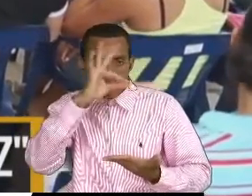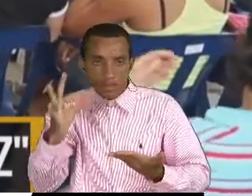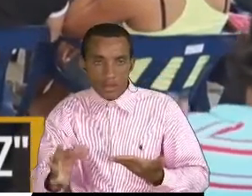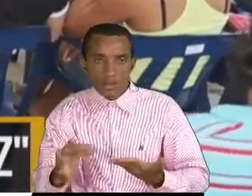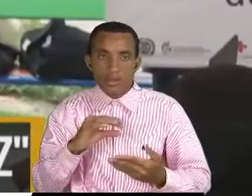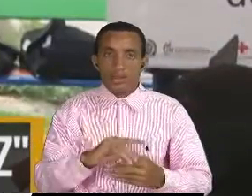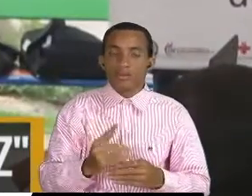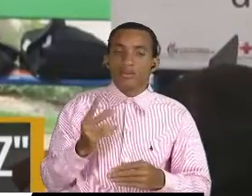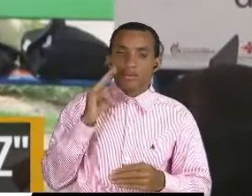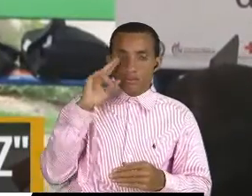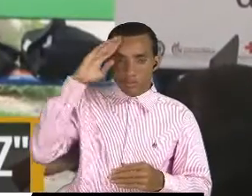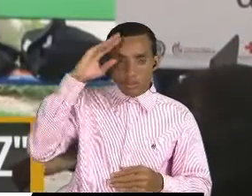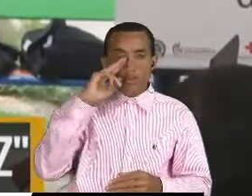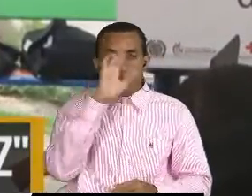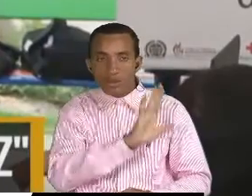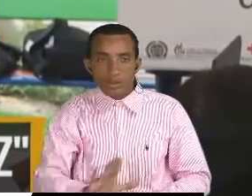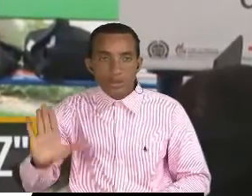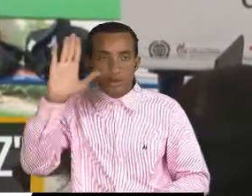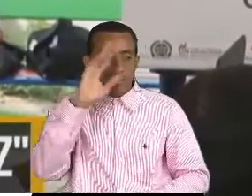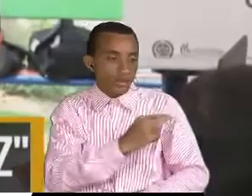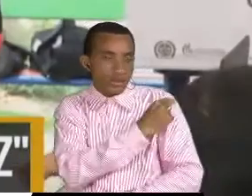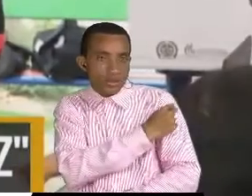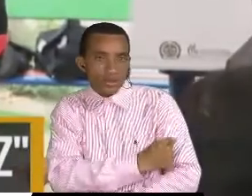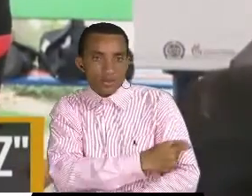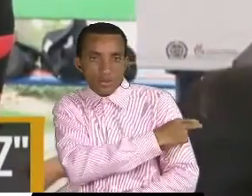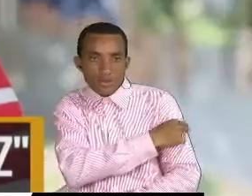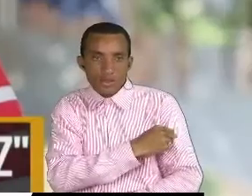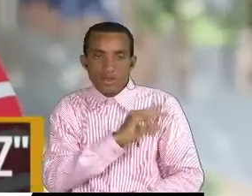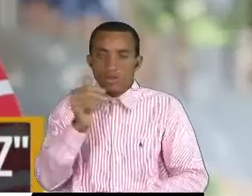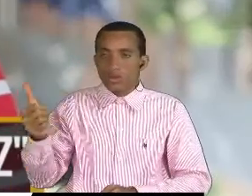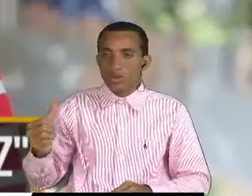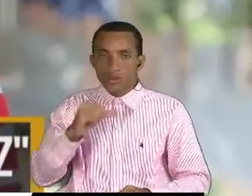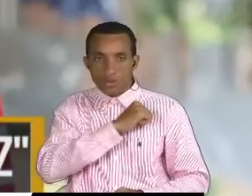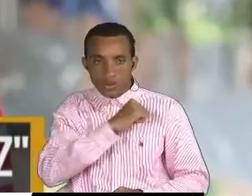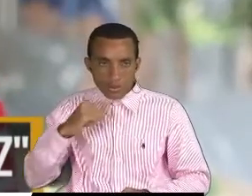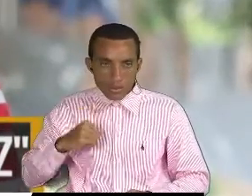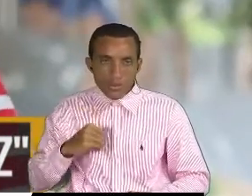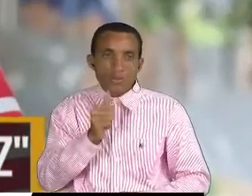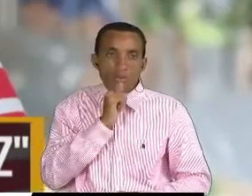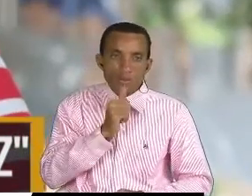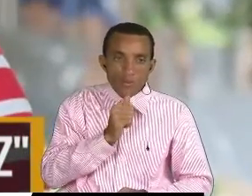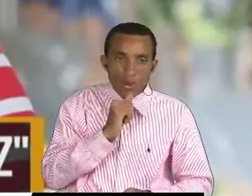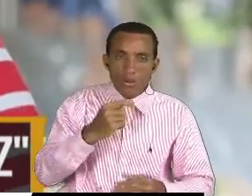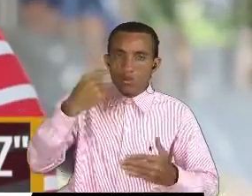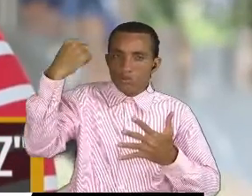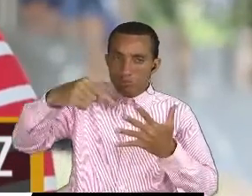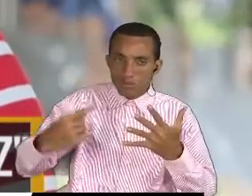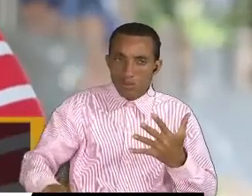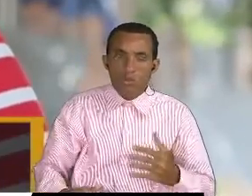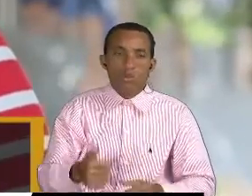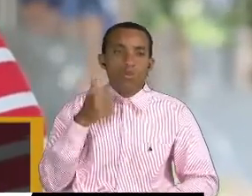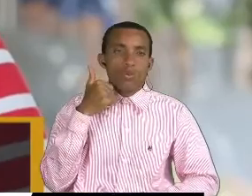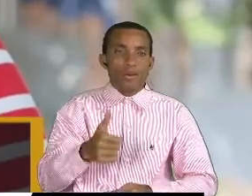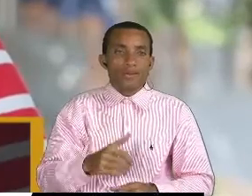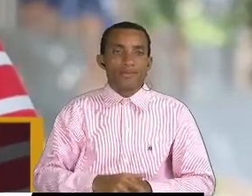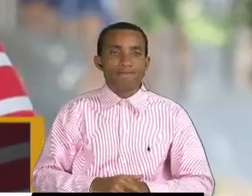Cruz Roja, entre otras entidades de carácter público y privado. Me parece muy bueno por lo que